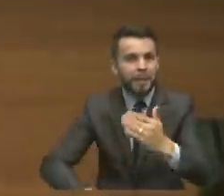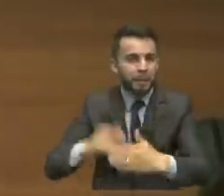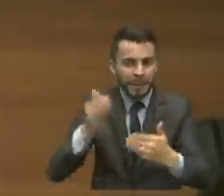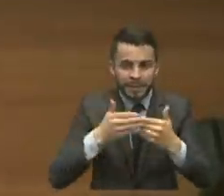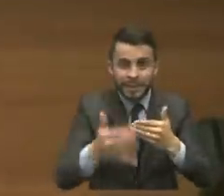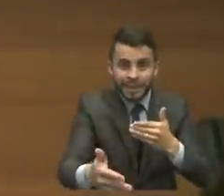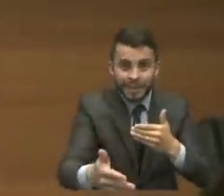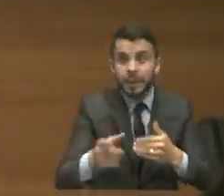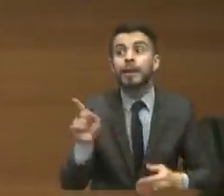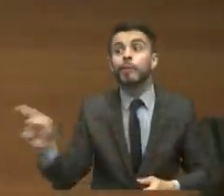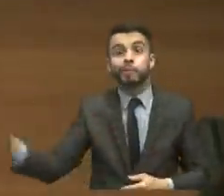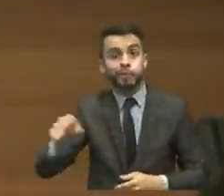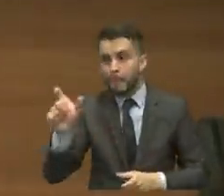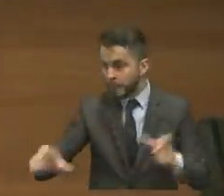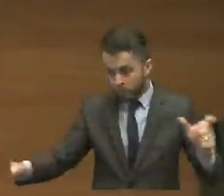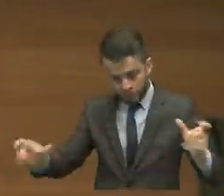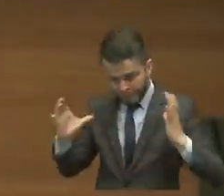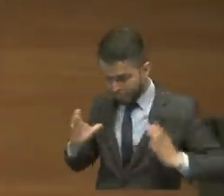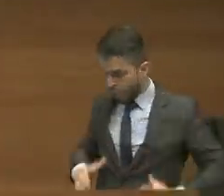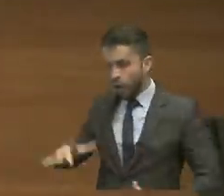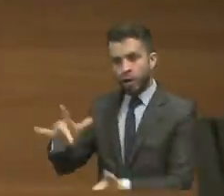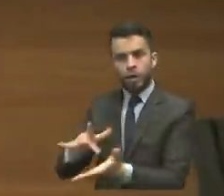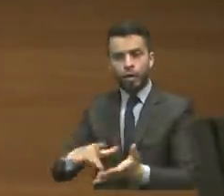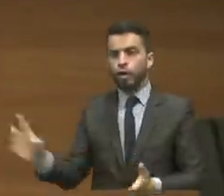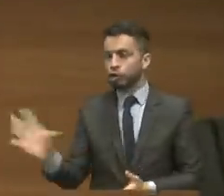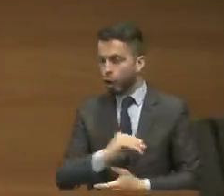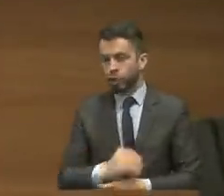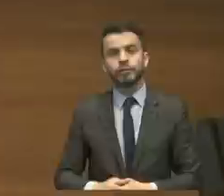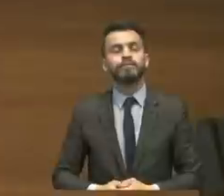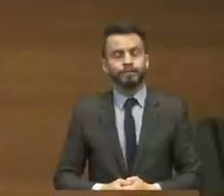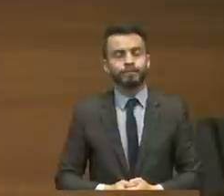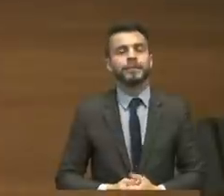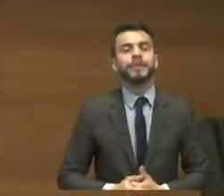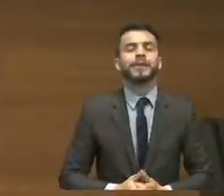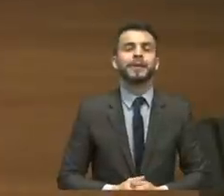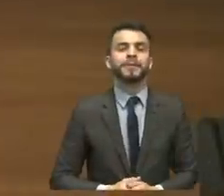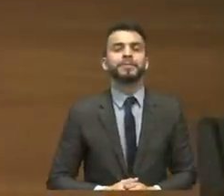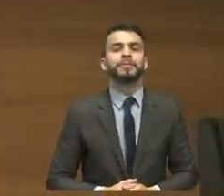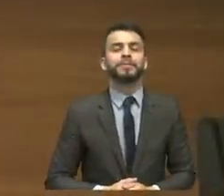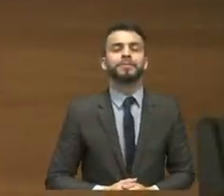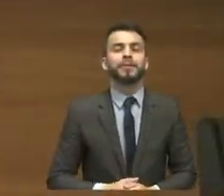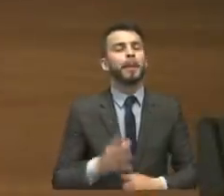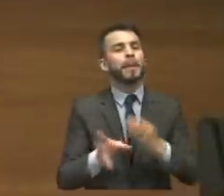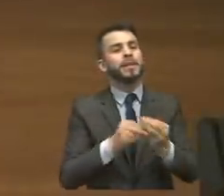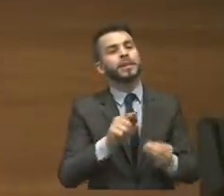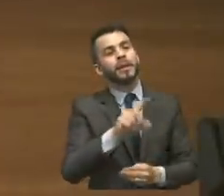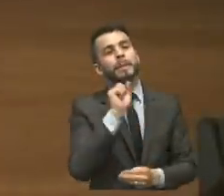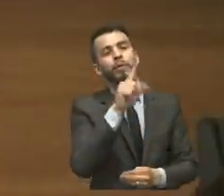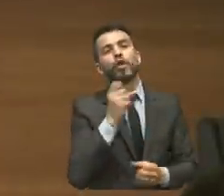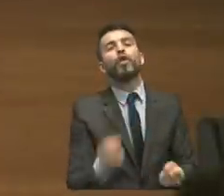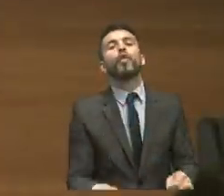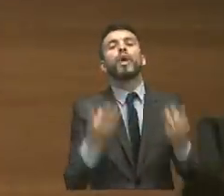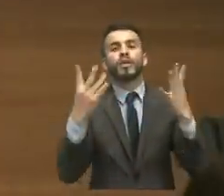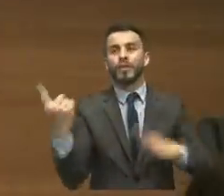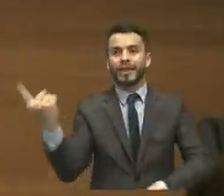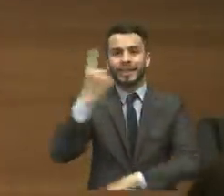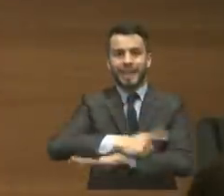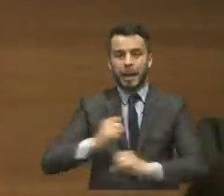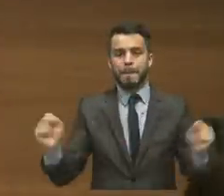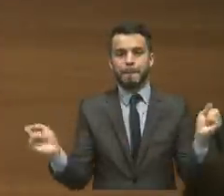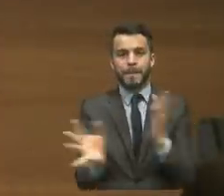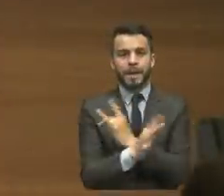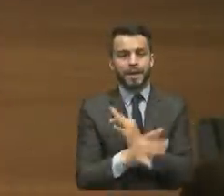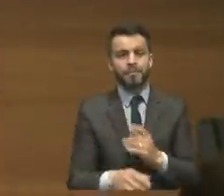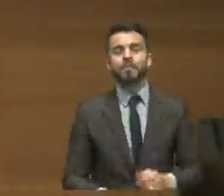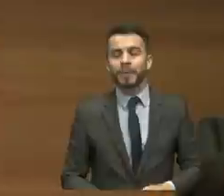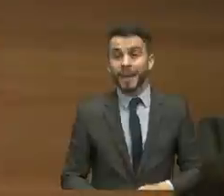habrá co-creación y participación ciudadana. ¿Y la capacidad de personas que va a transportar en este corredor? Ese estudio, que son los estudios